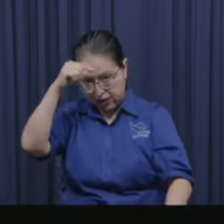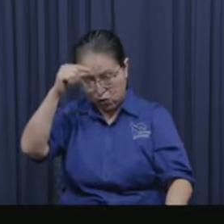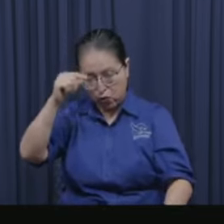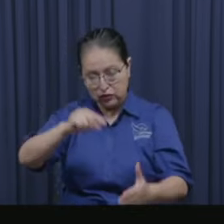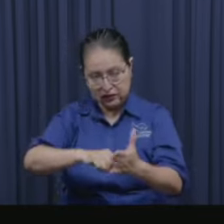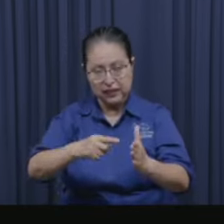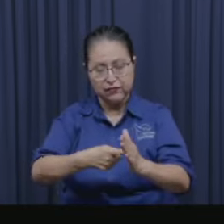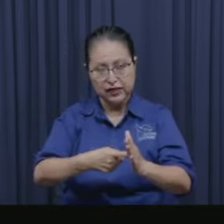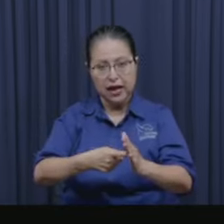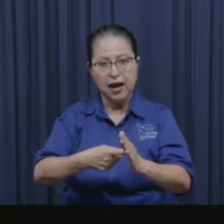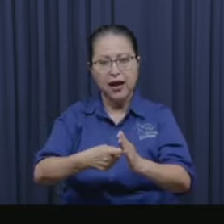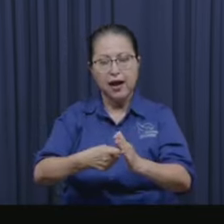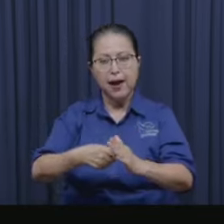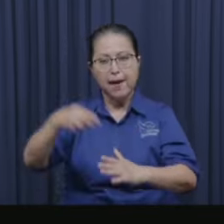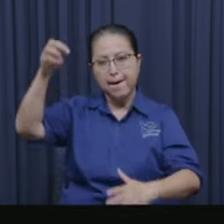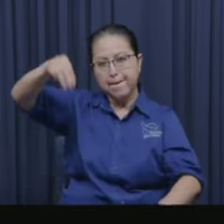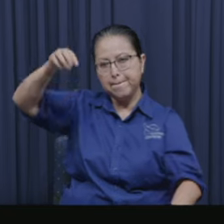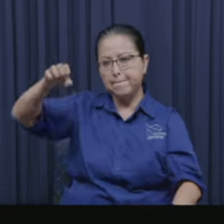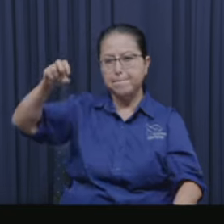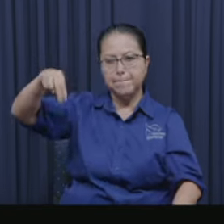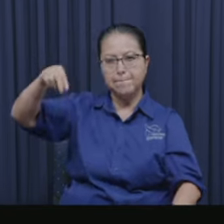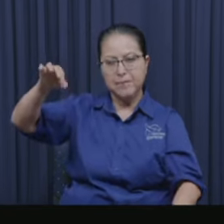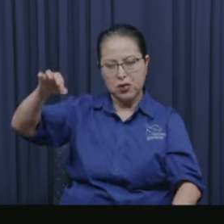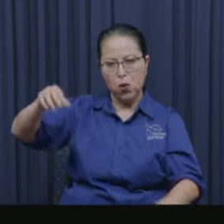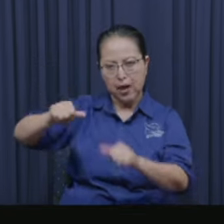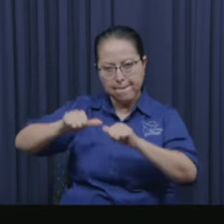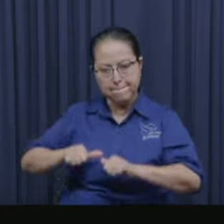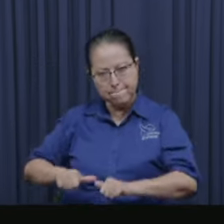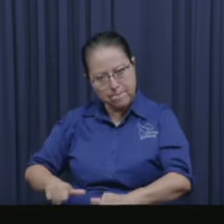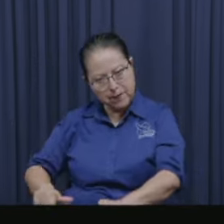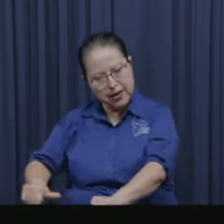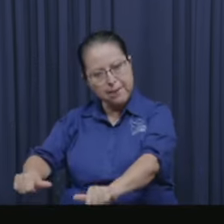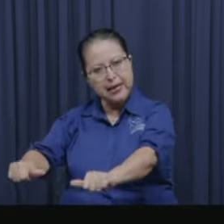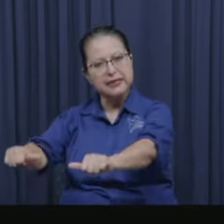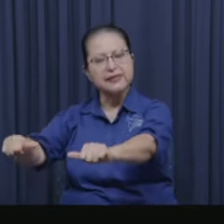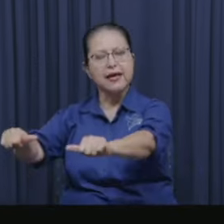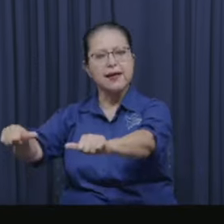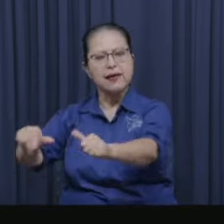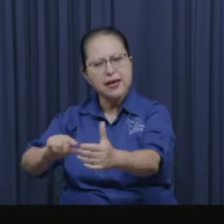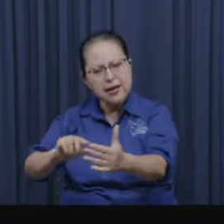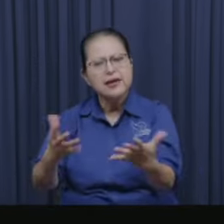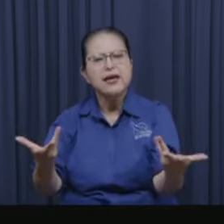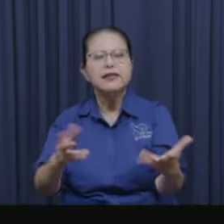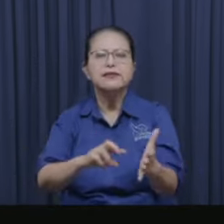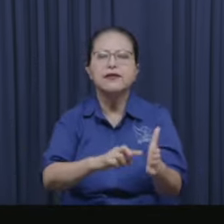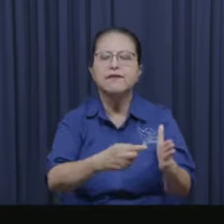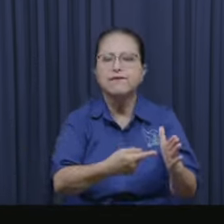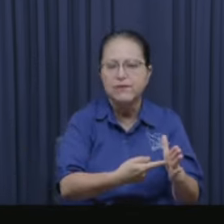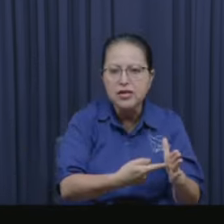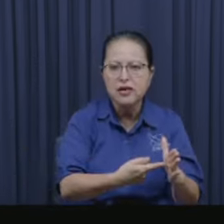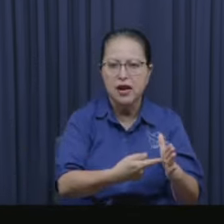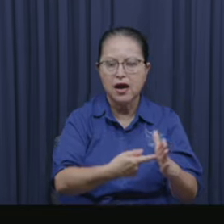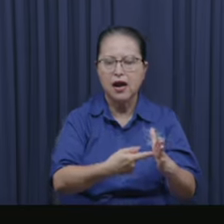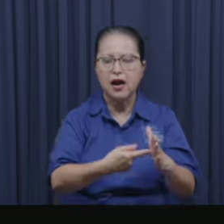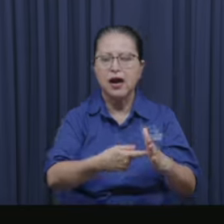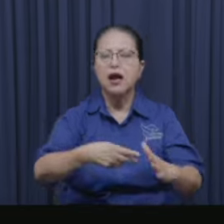decir permanecer pero vamos a ver a qué se refiere permanecer Entonces